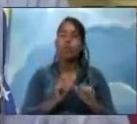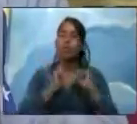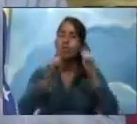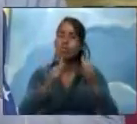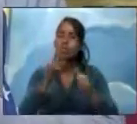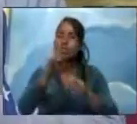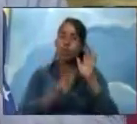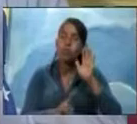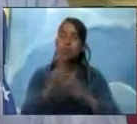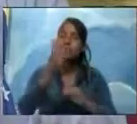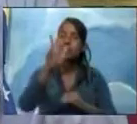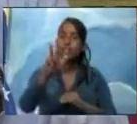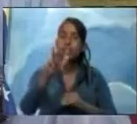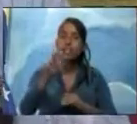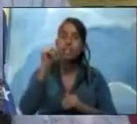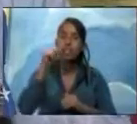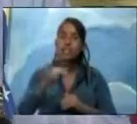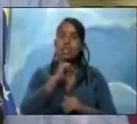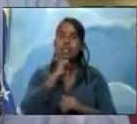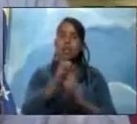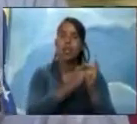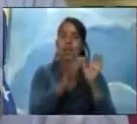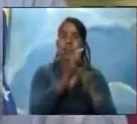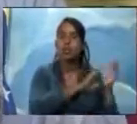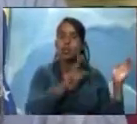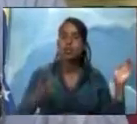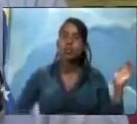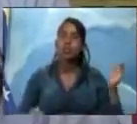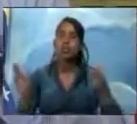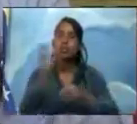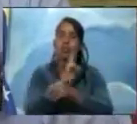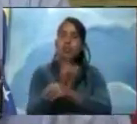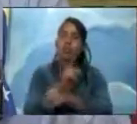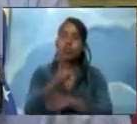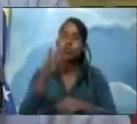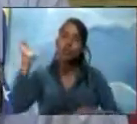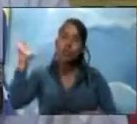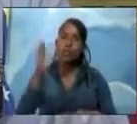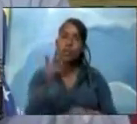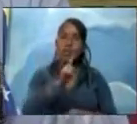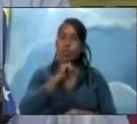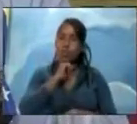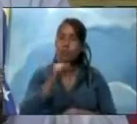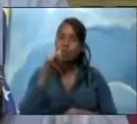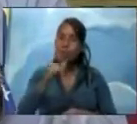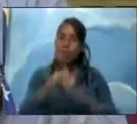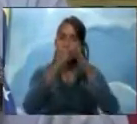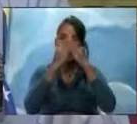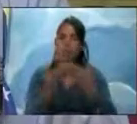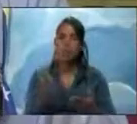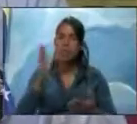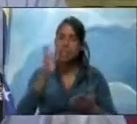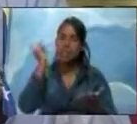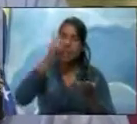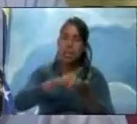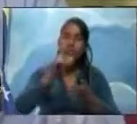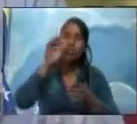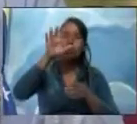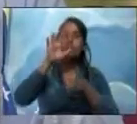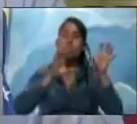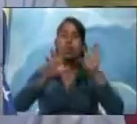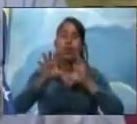el 2013. Y es que Jesucristo está apresurando su venida. No es casualidad que hoy esta palabra esté llegando a los